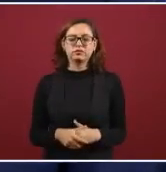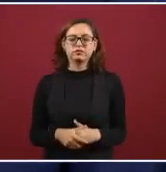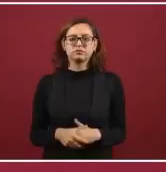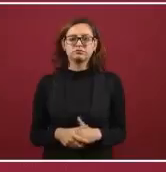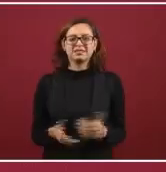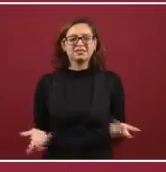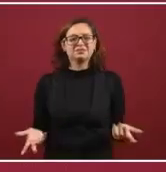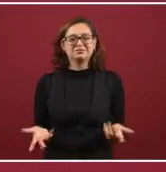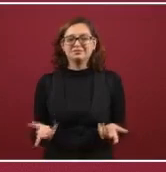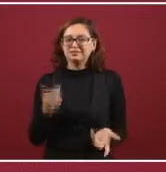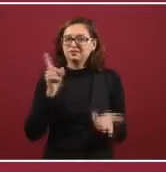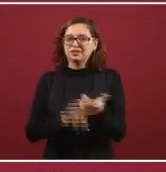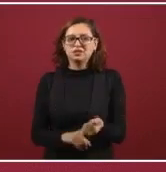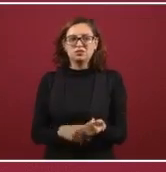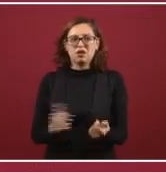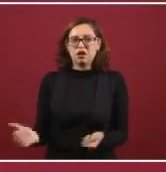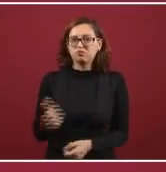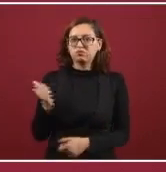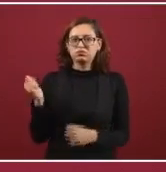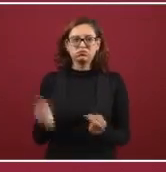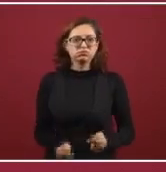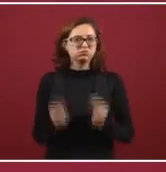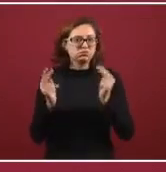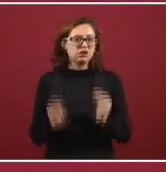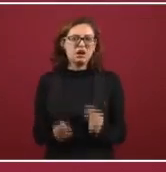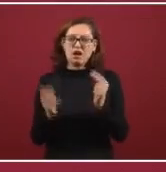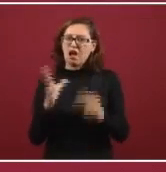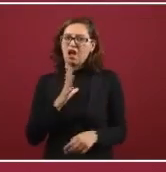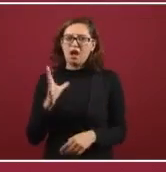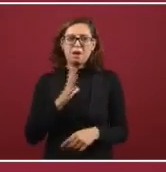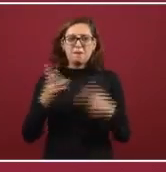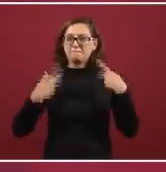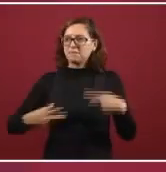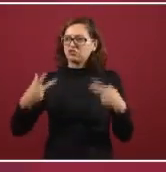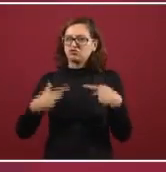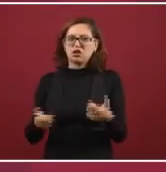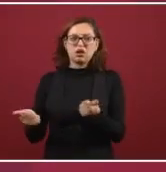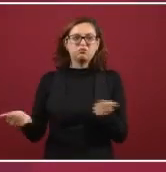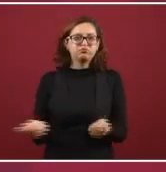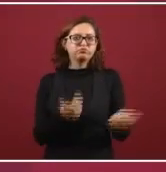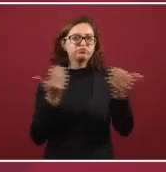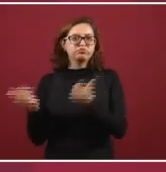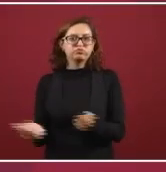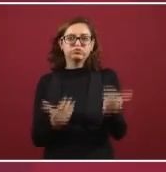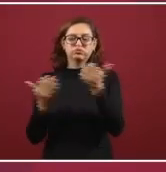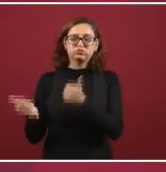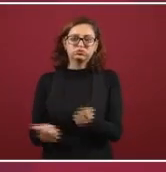un negocio ilícito en el tráfico de las personas.